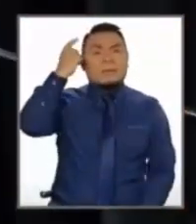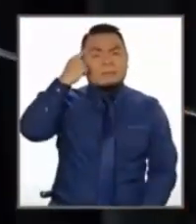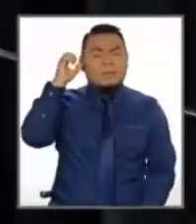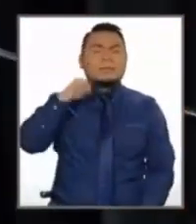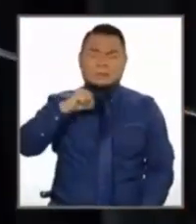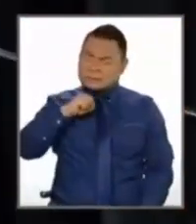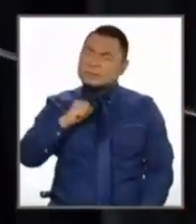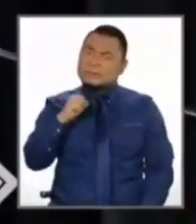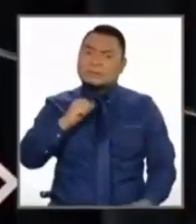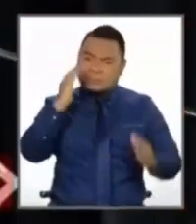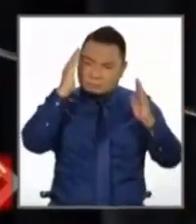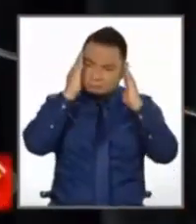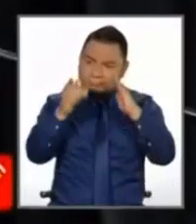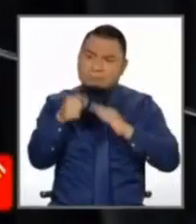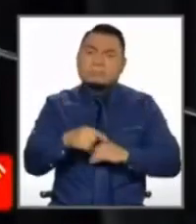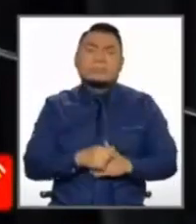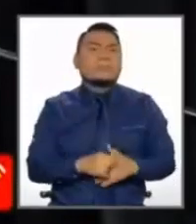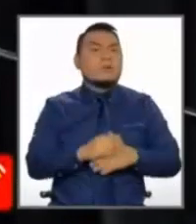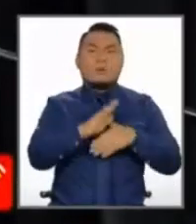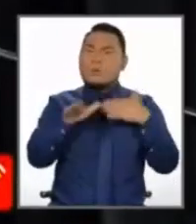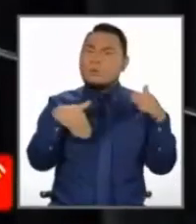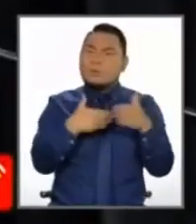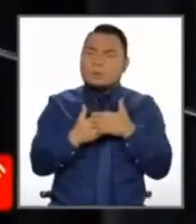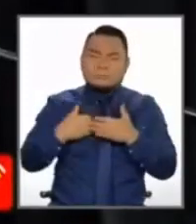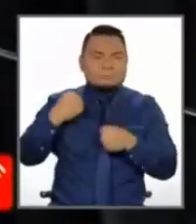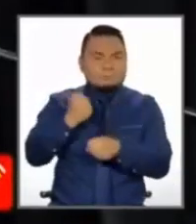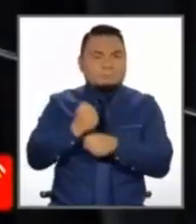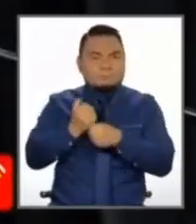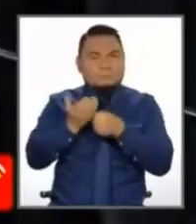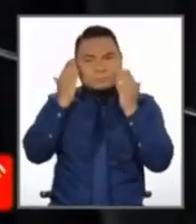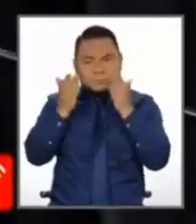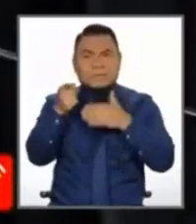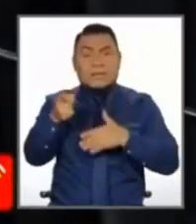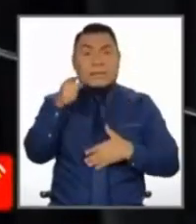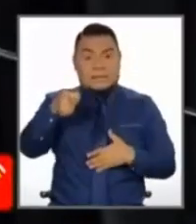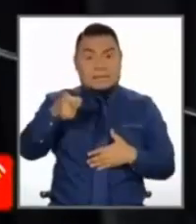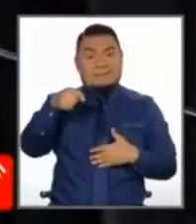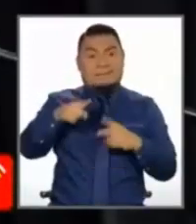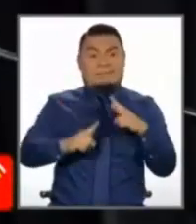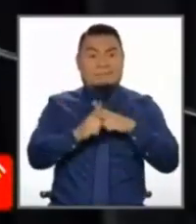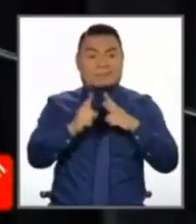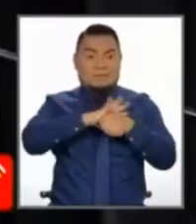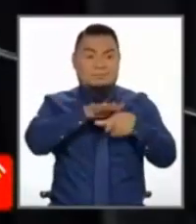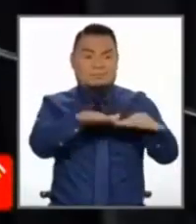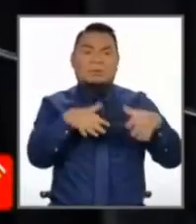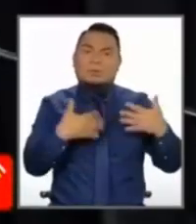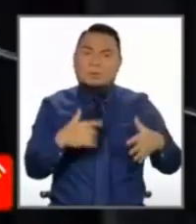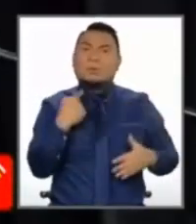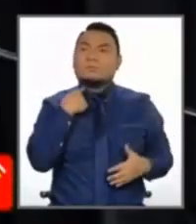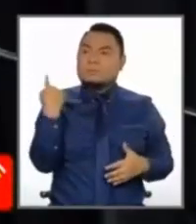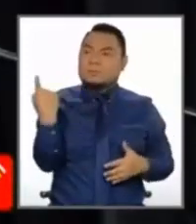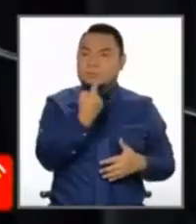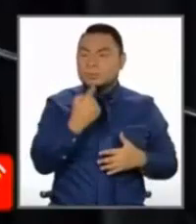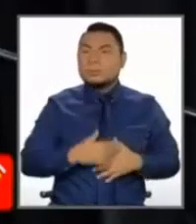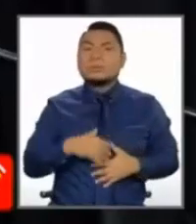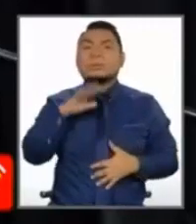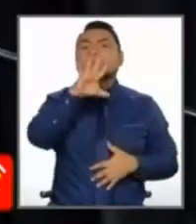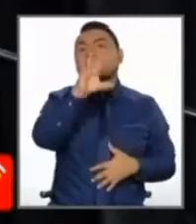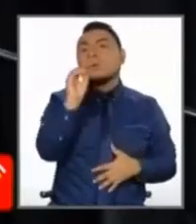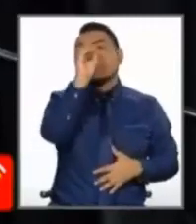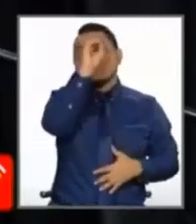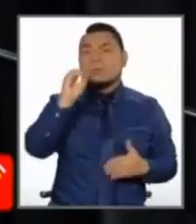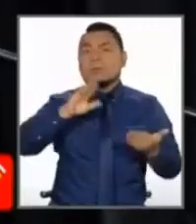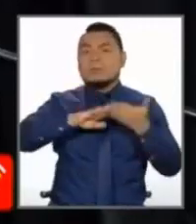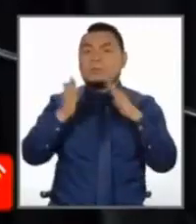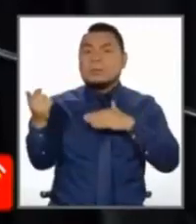abordarla con todo, con toda la dedicación que esta pandemia nos ha generado. El 50%